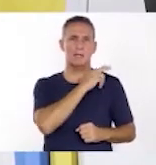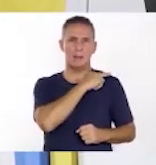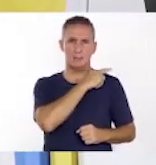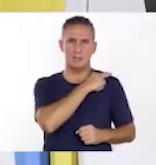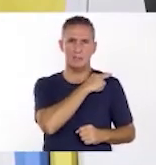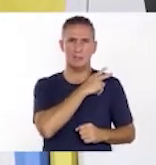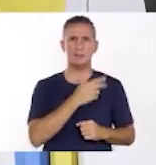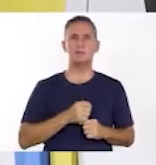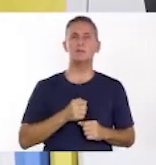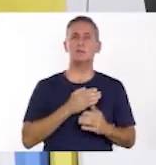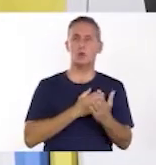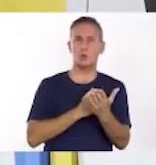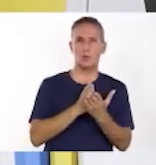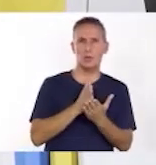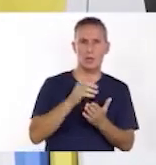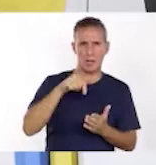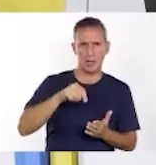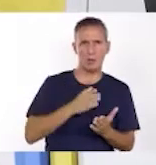seguimos entonces